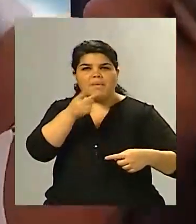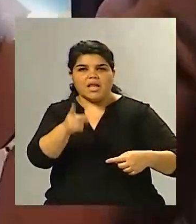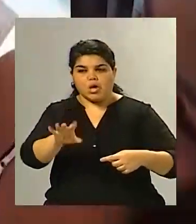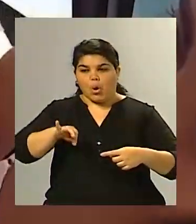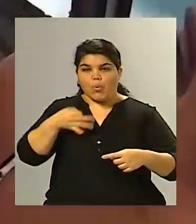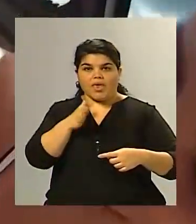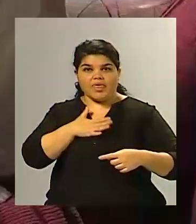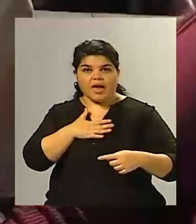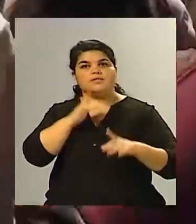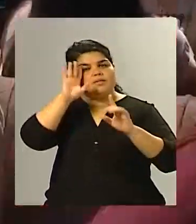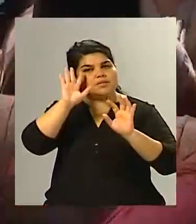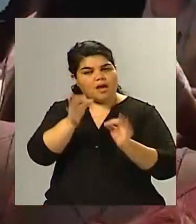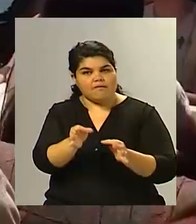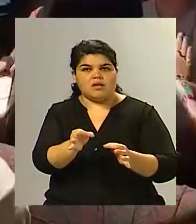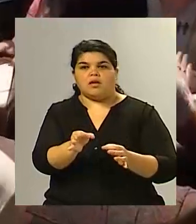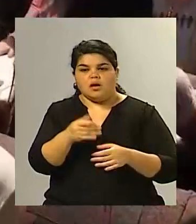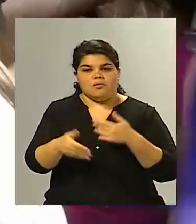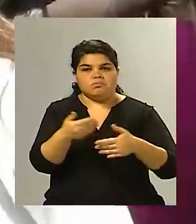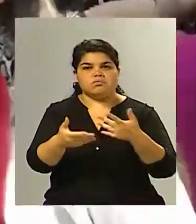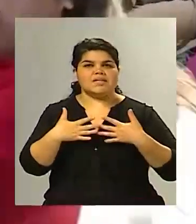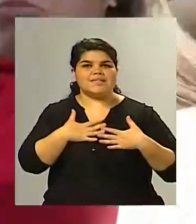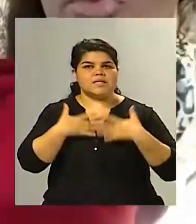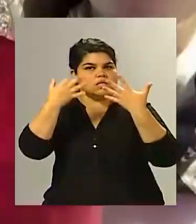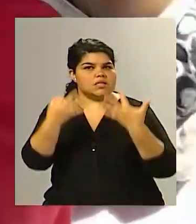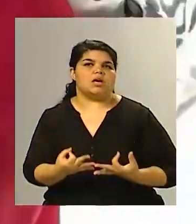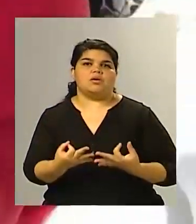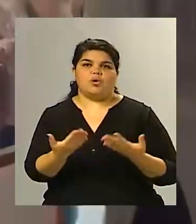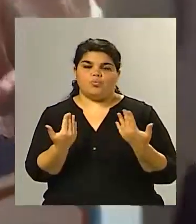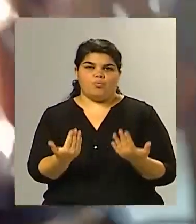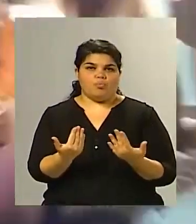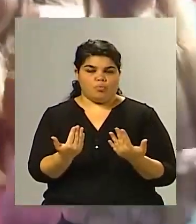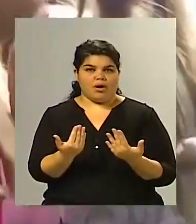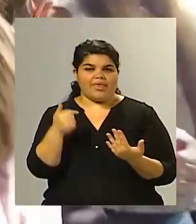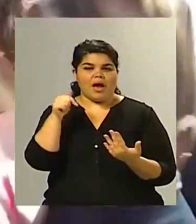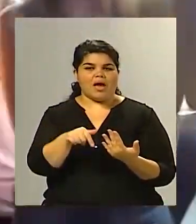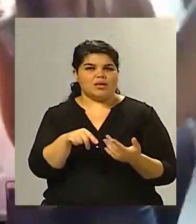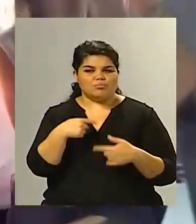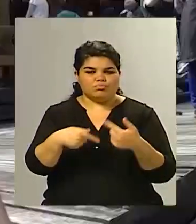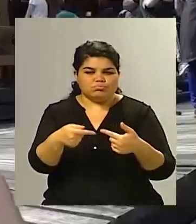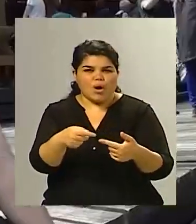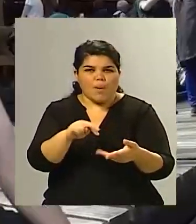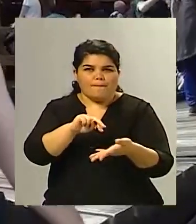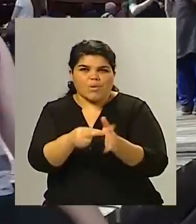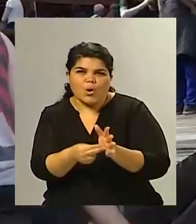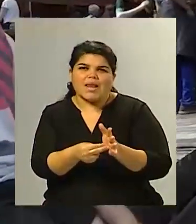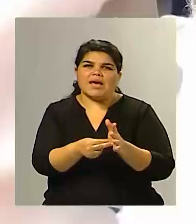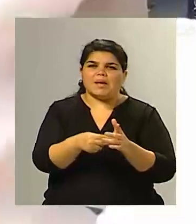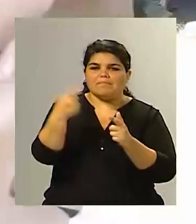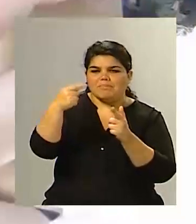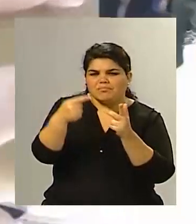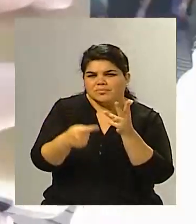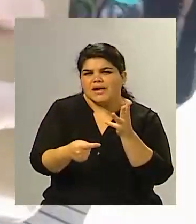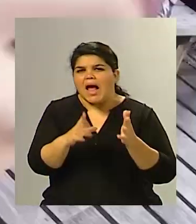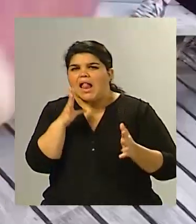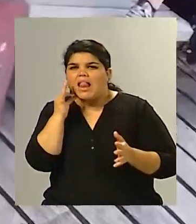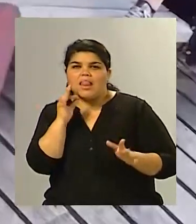de eso tener la seguridad de que no va a suceder absolutamente nada que pueda complicar esa estadía en ese momento